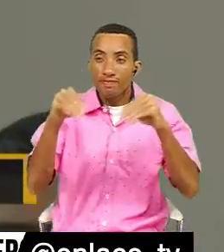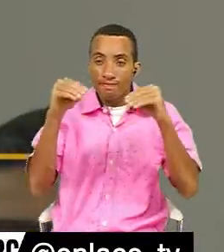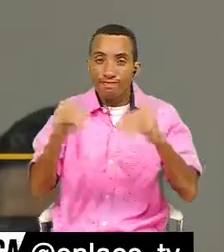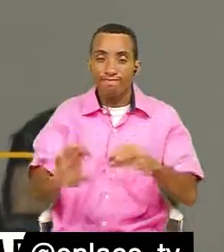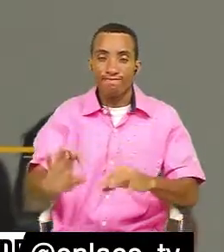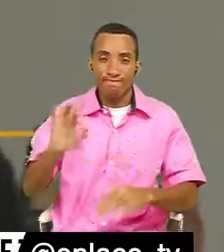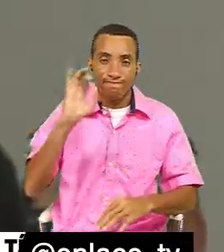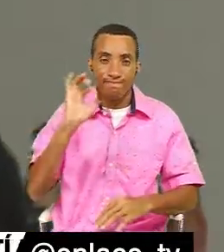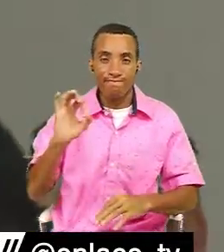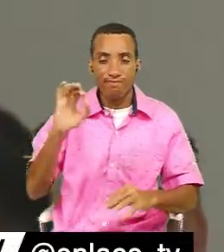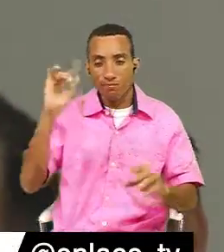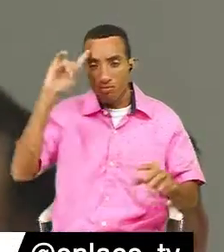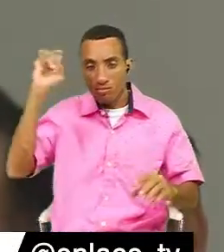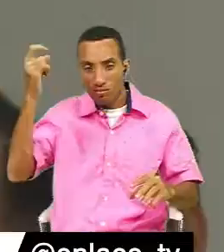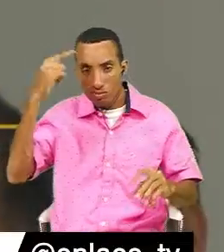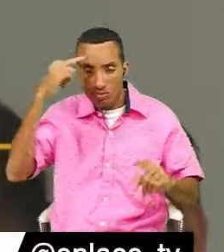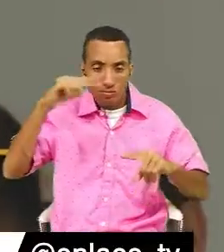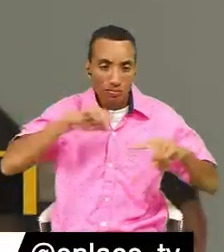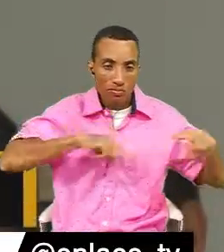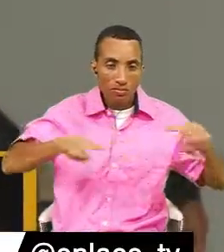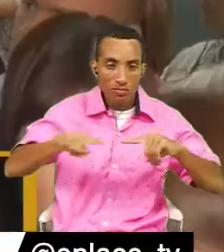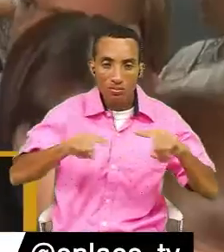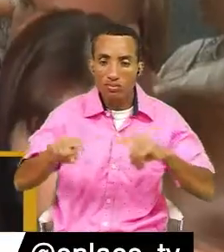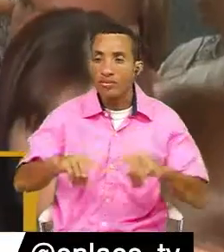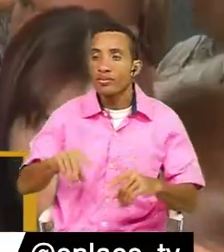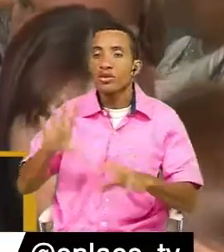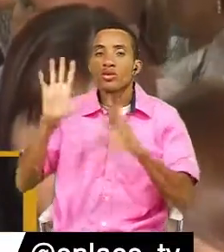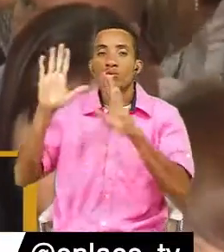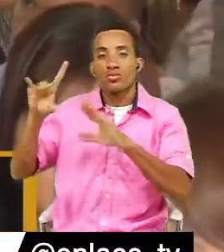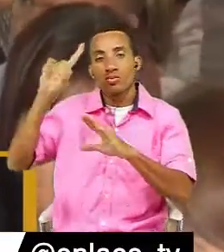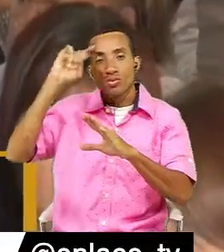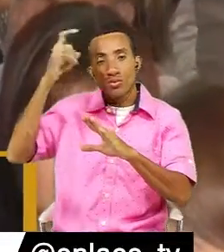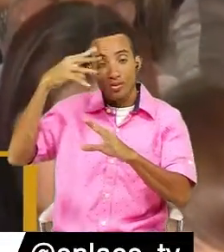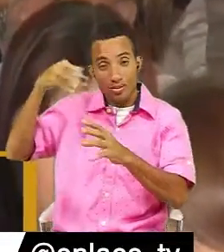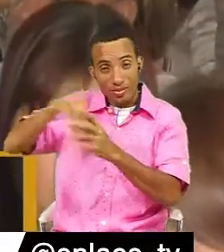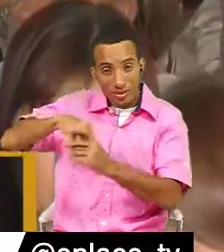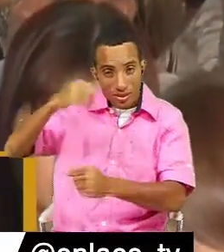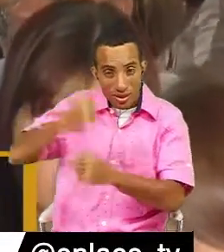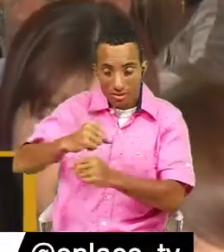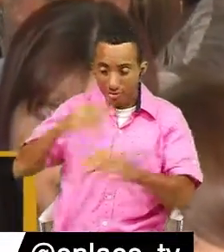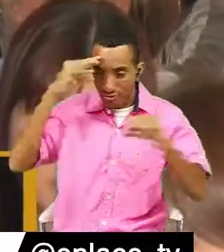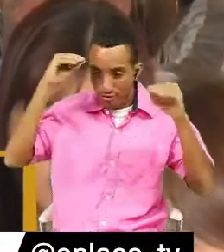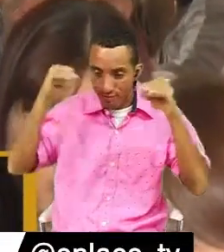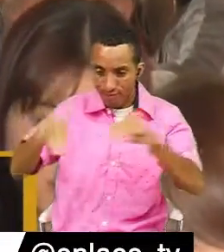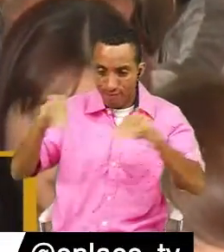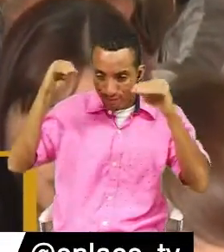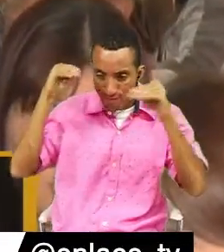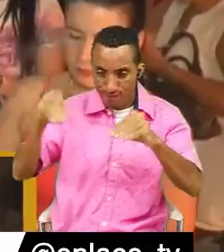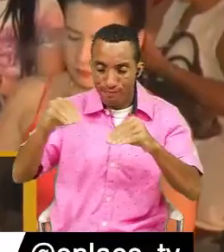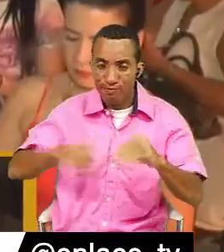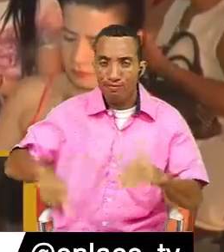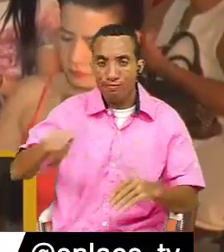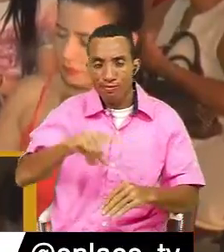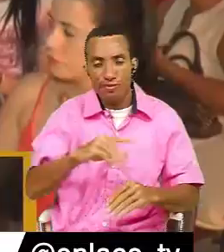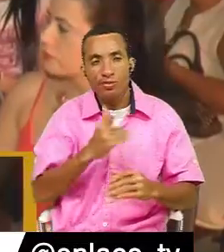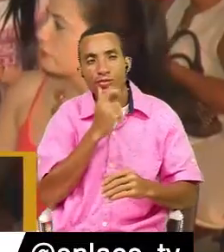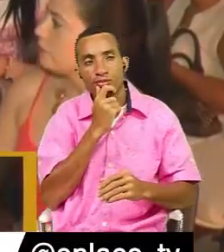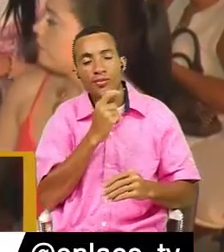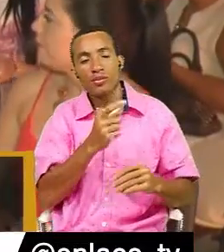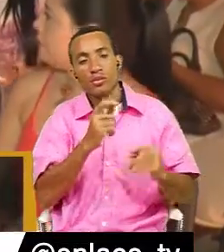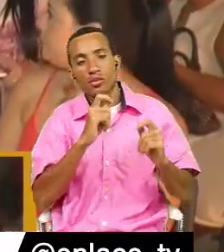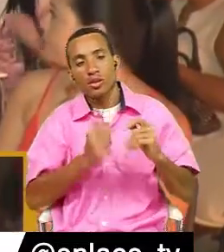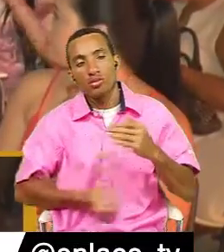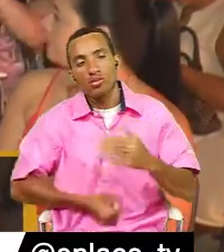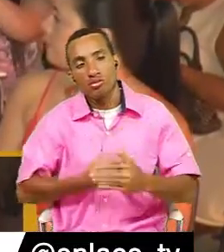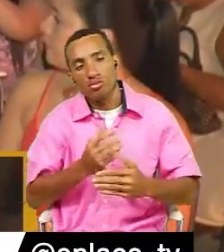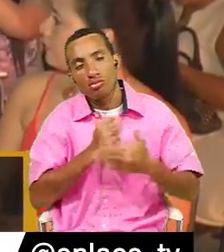en la gobernabilidad y que los funcionarios públicos de esta zona del Magdalena Medio se conviertan por medio de su ejercicio en constructores de paz en el marco